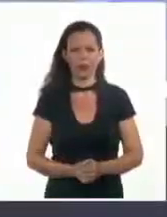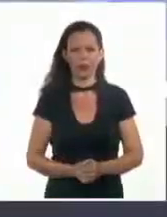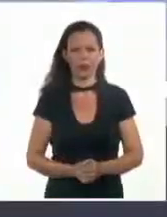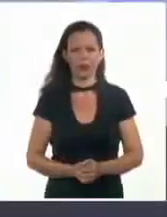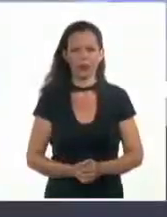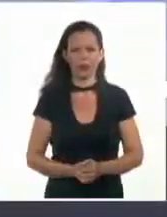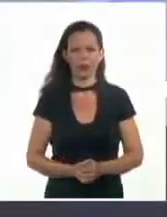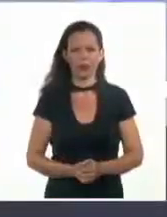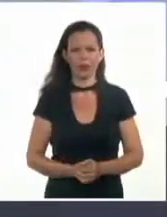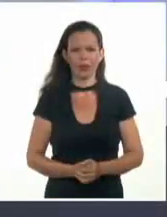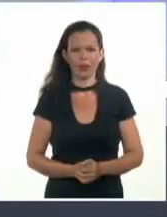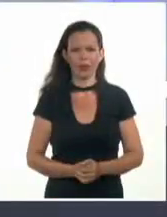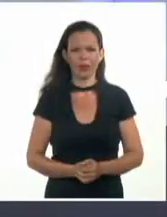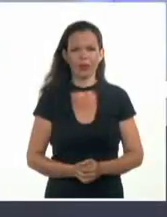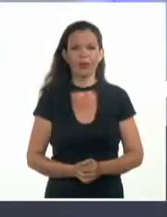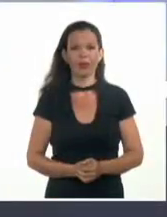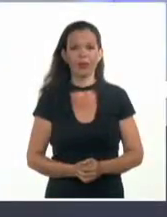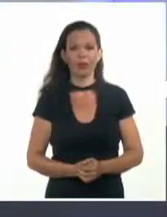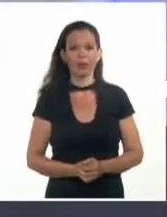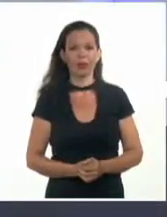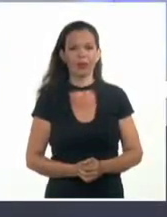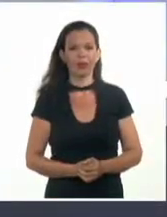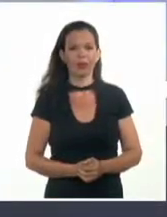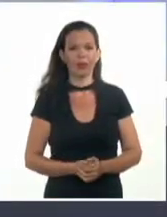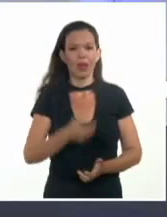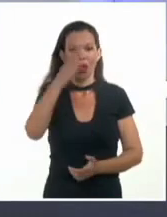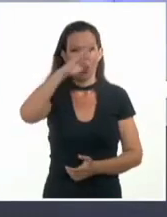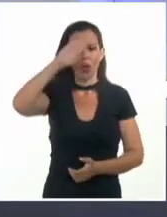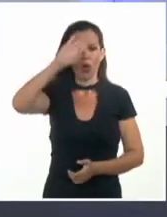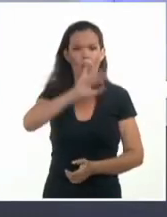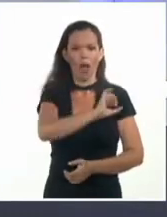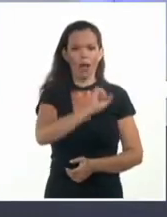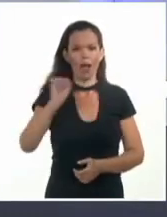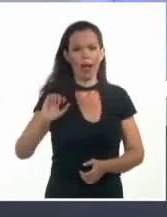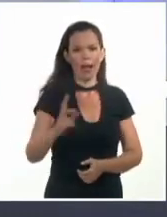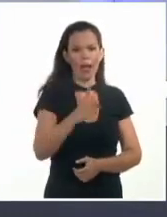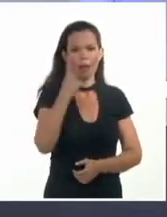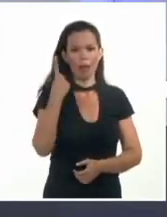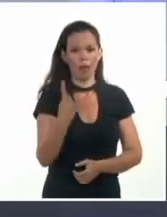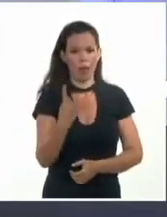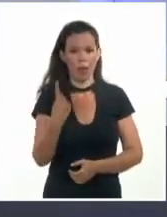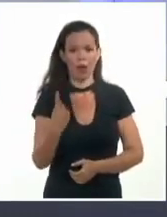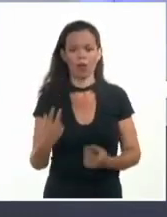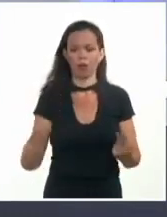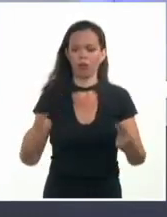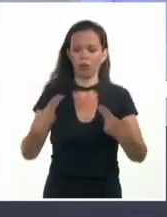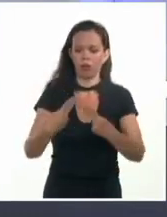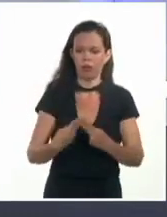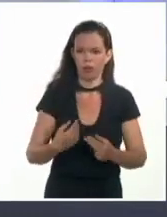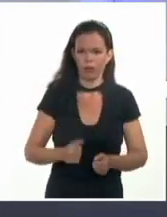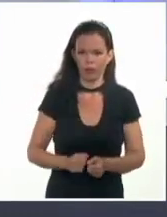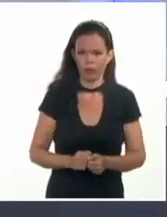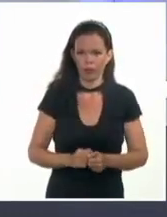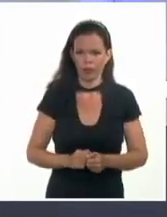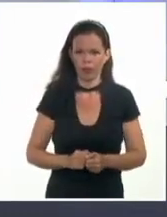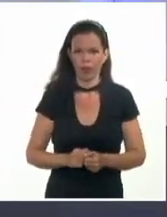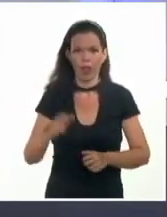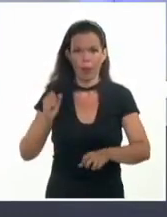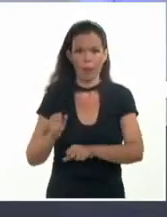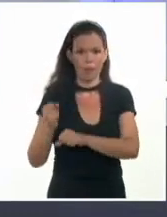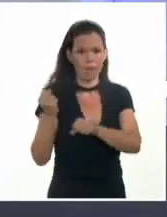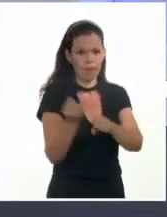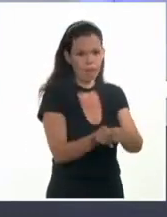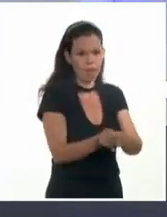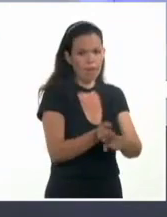Y llegamos al Diamante Mayor, donde Cuba ganó su primer partido en estos juegos. 4-2 es el marcador del éxito en el béisbol ante